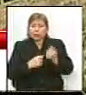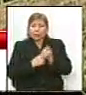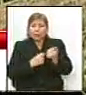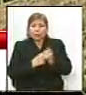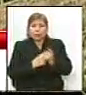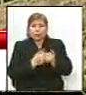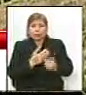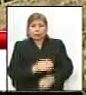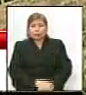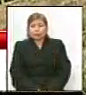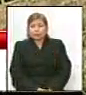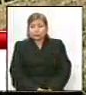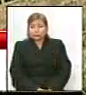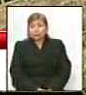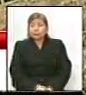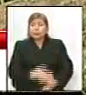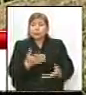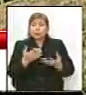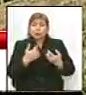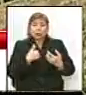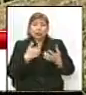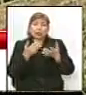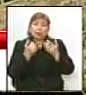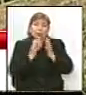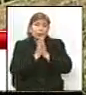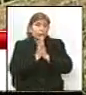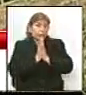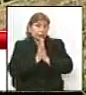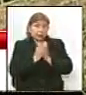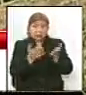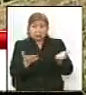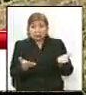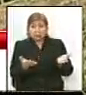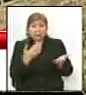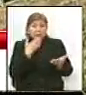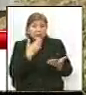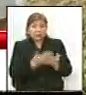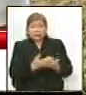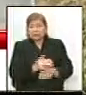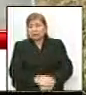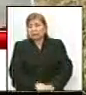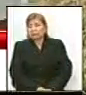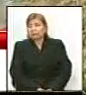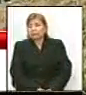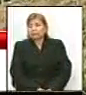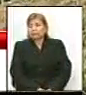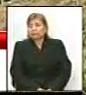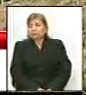kuyawaiko. Bueno, chaitam ñojapa mañakuini, gracias.